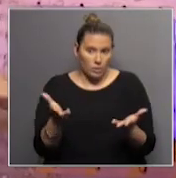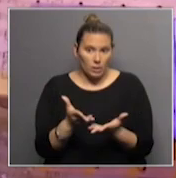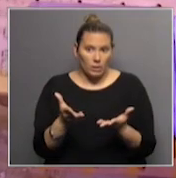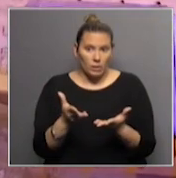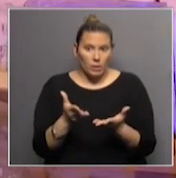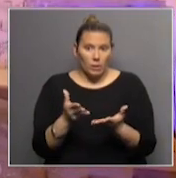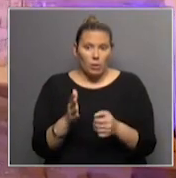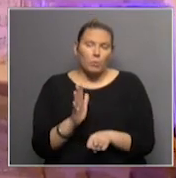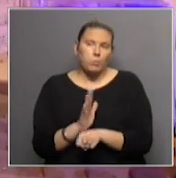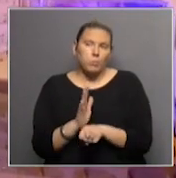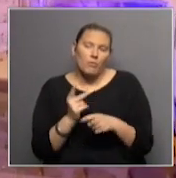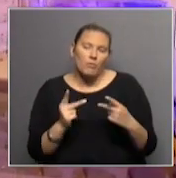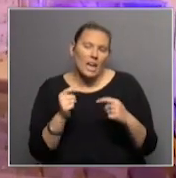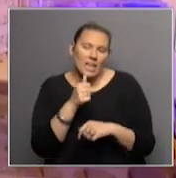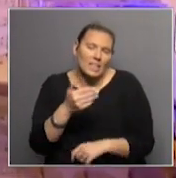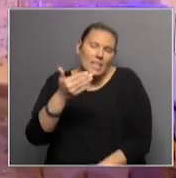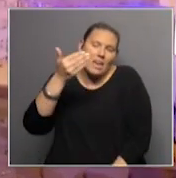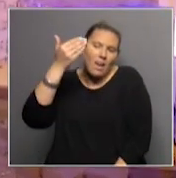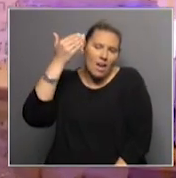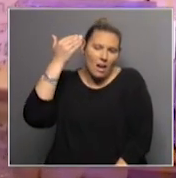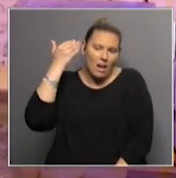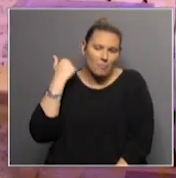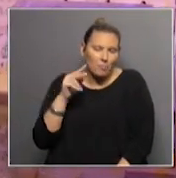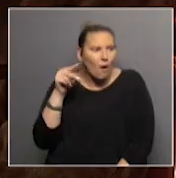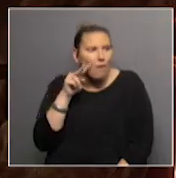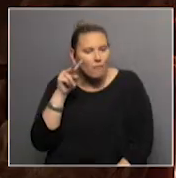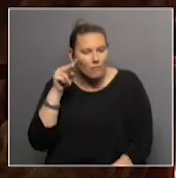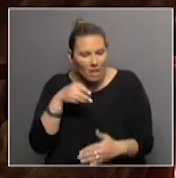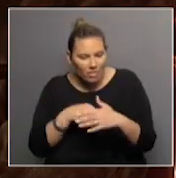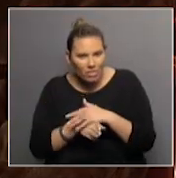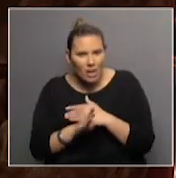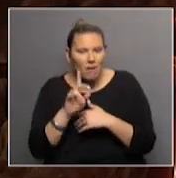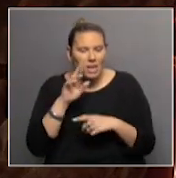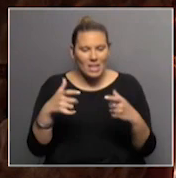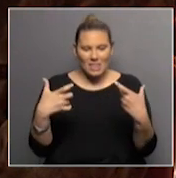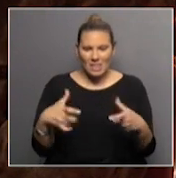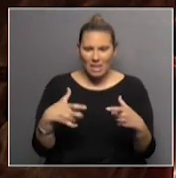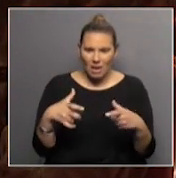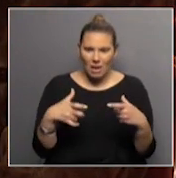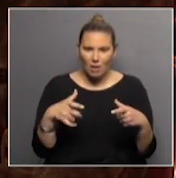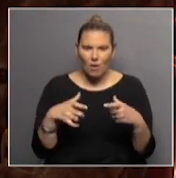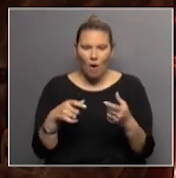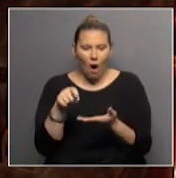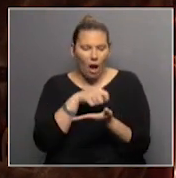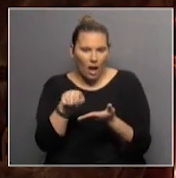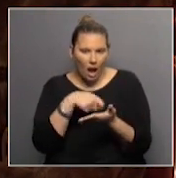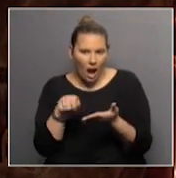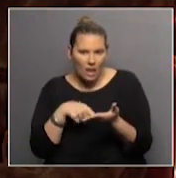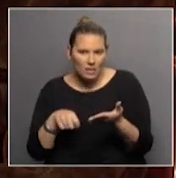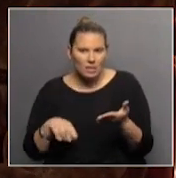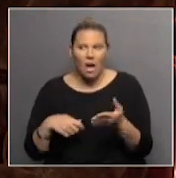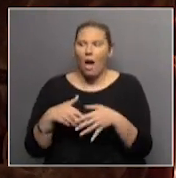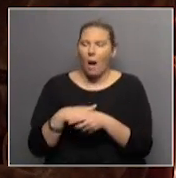como un viajecito en el tiempo, un lugar que vos venís y ves discos de pasta originales, ves cartas de Matos a sus